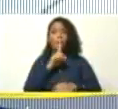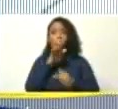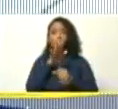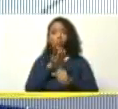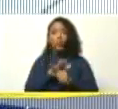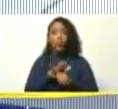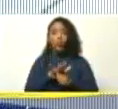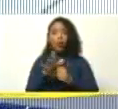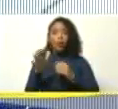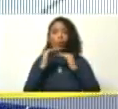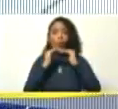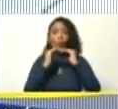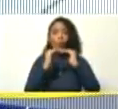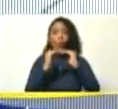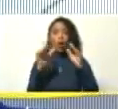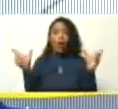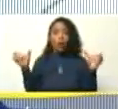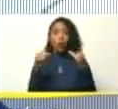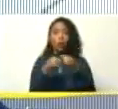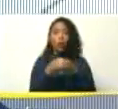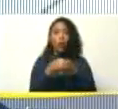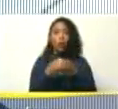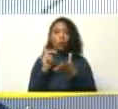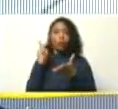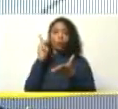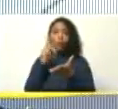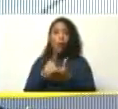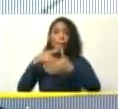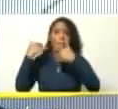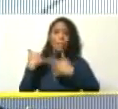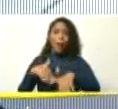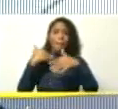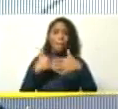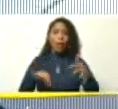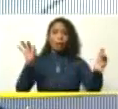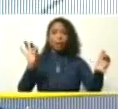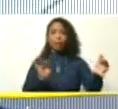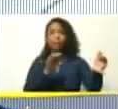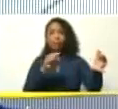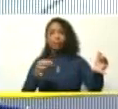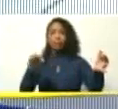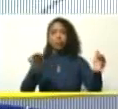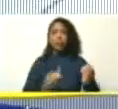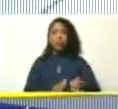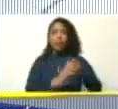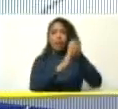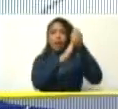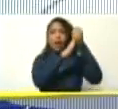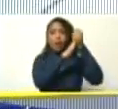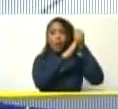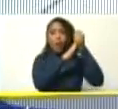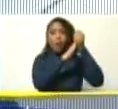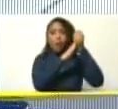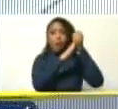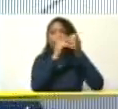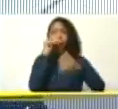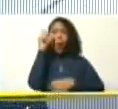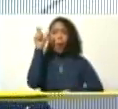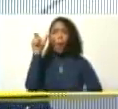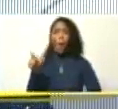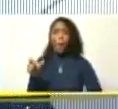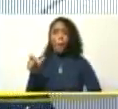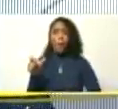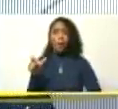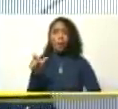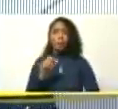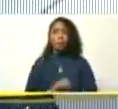sesión. Llegaba la protesta de los músicos de la Filarmónica, encabezados por el concertino Luis Morales